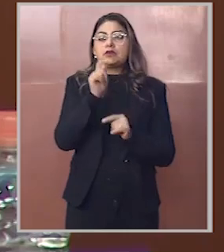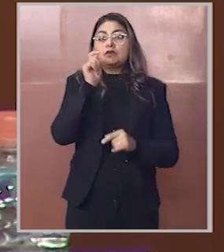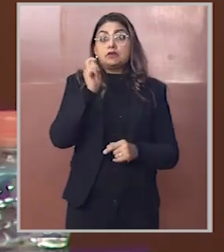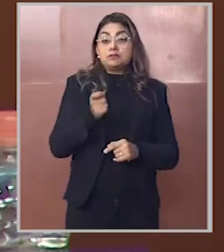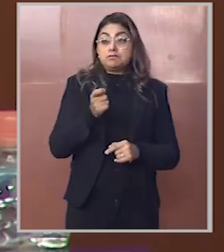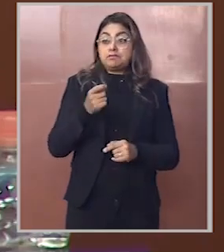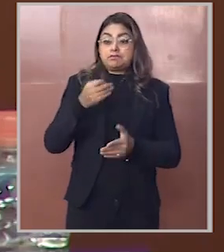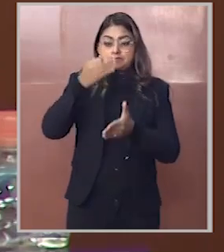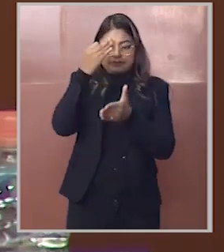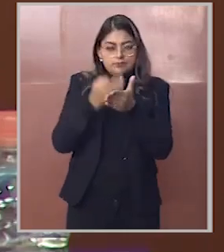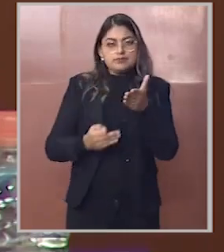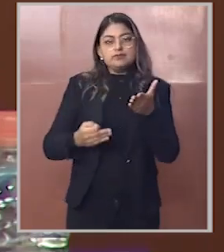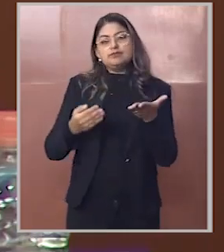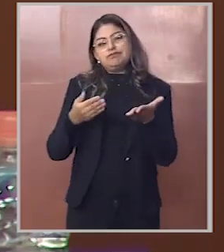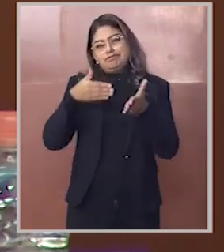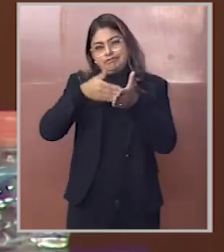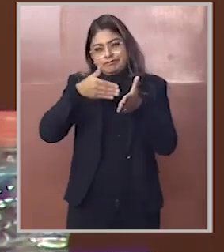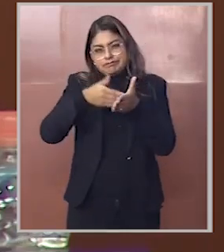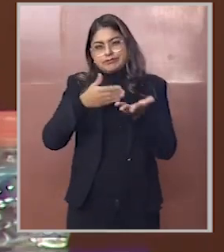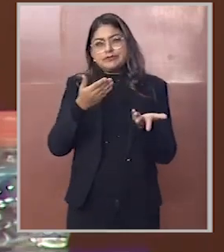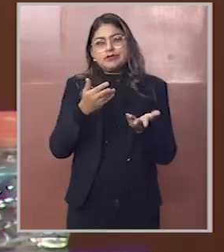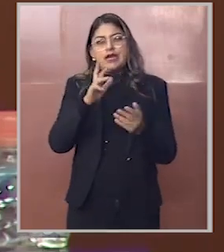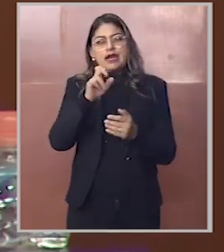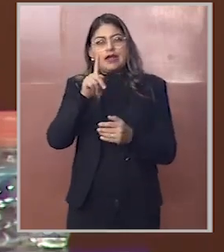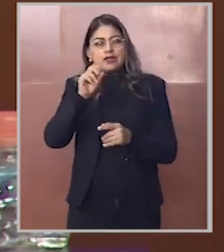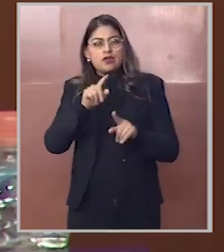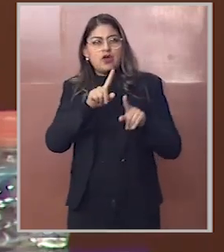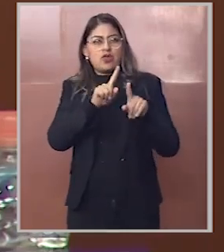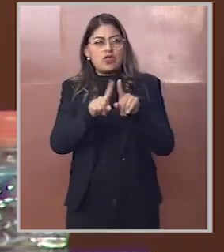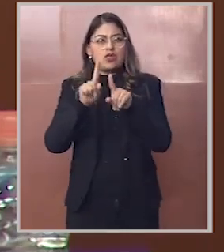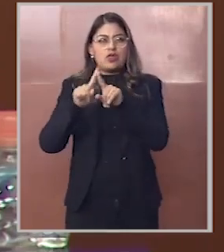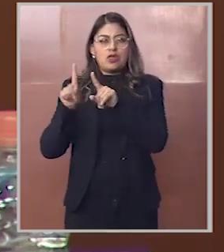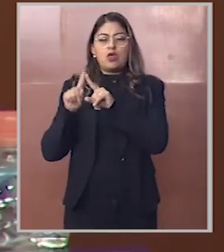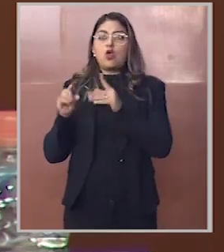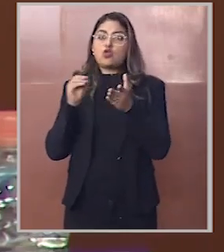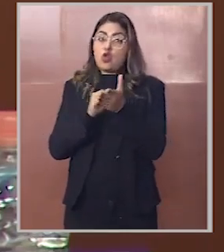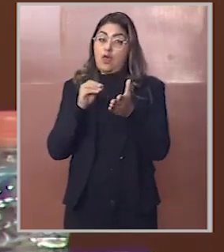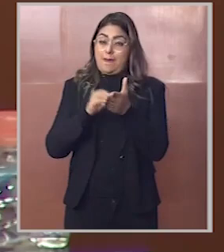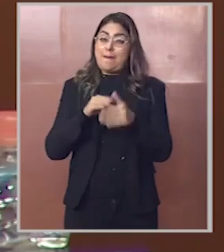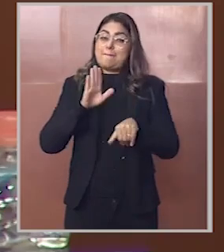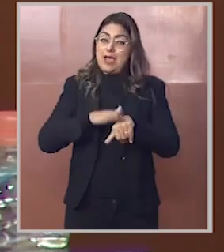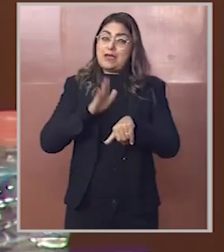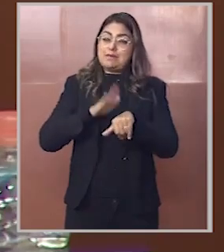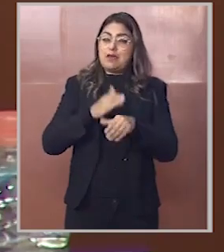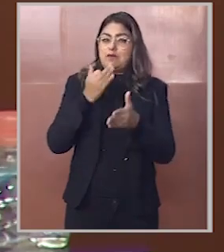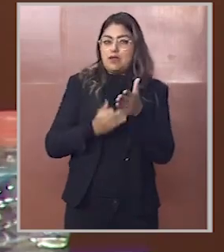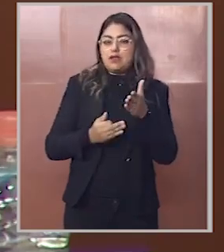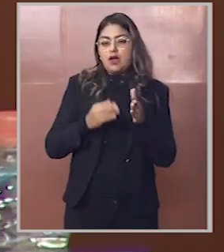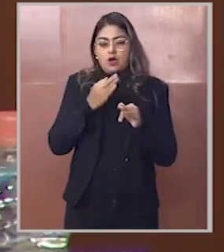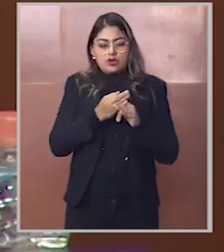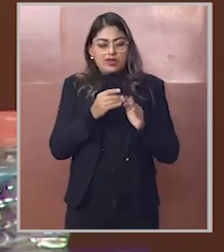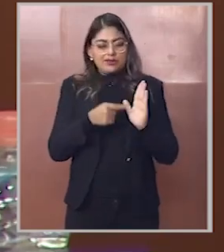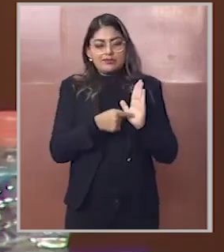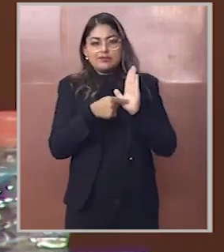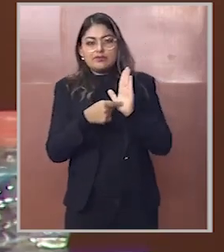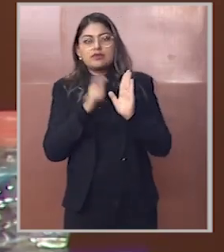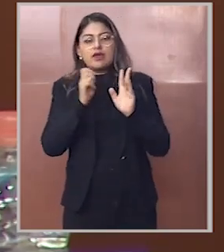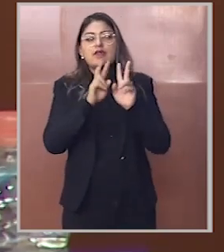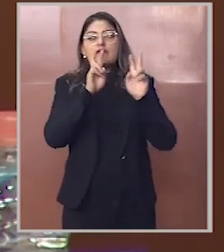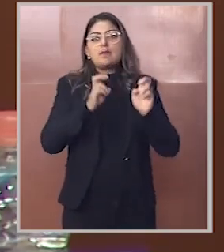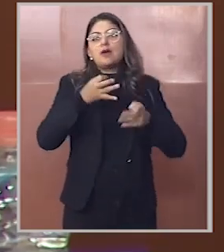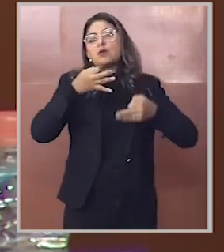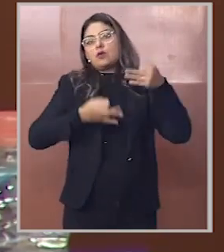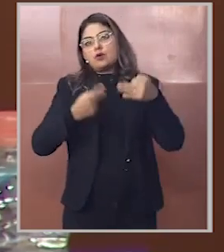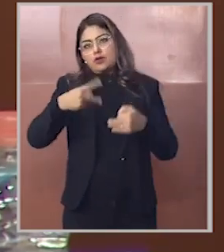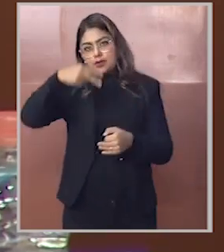del marco jurídico que existe en México Pero existe mucho muchísimo más que que trabajar en tema de interpretación no